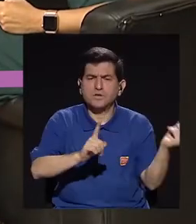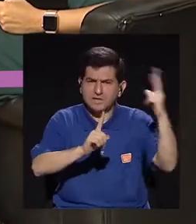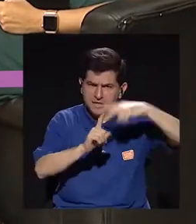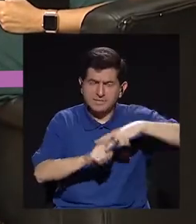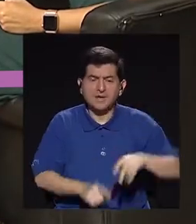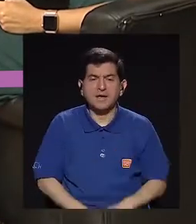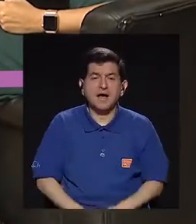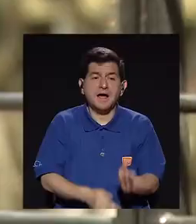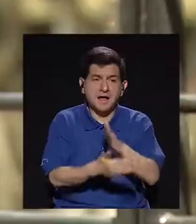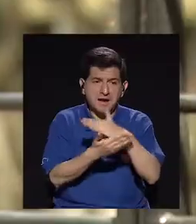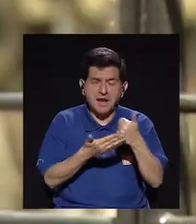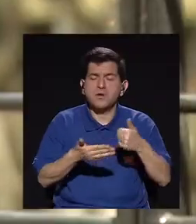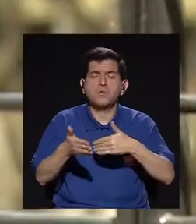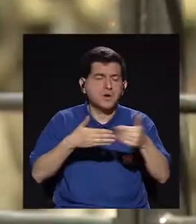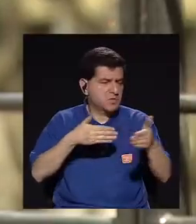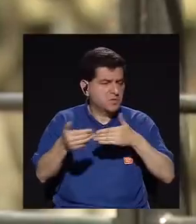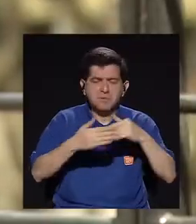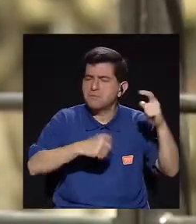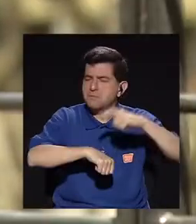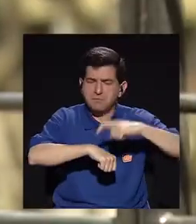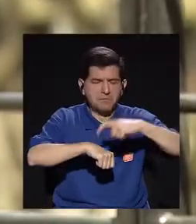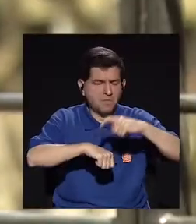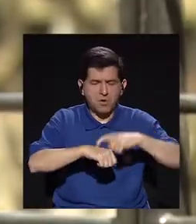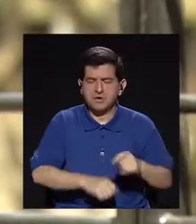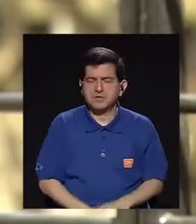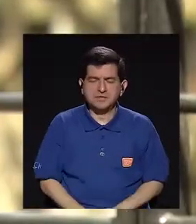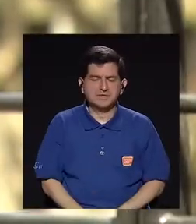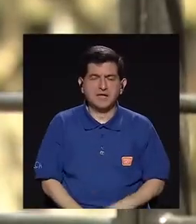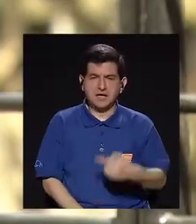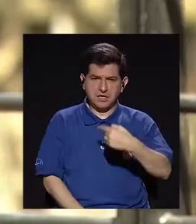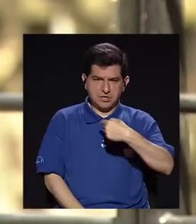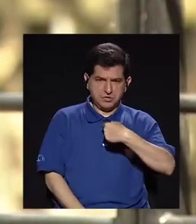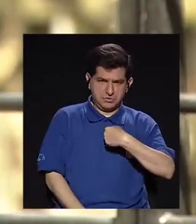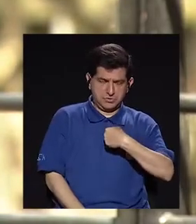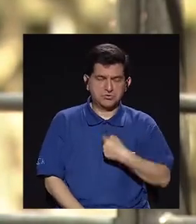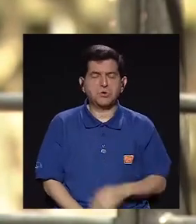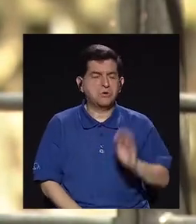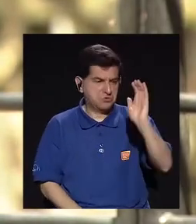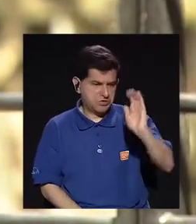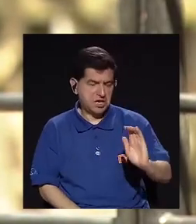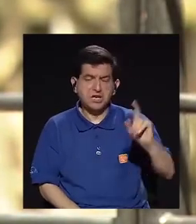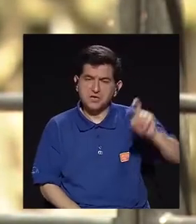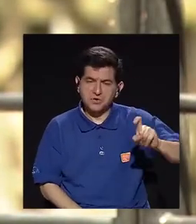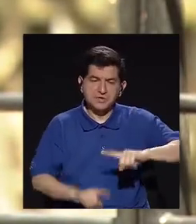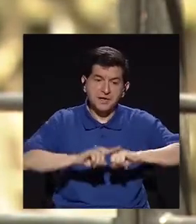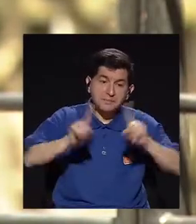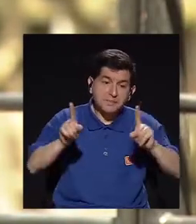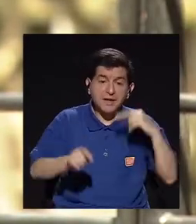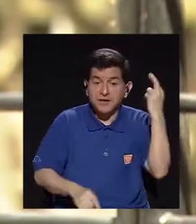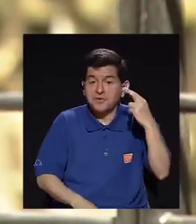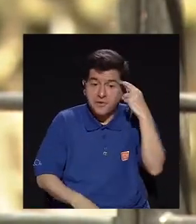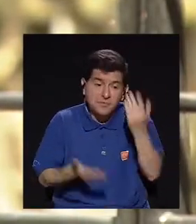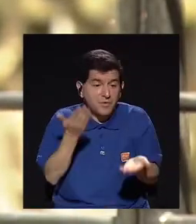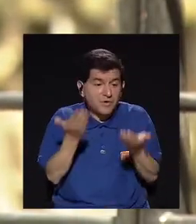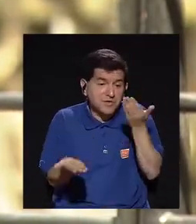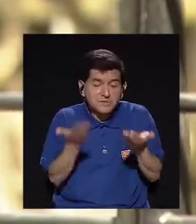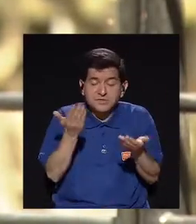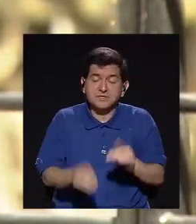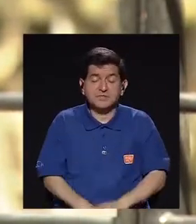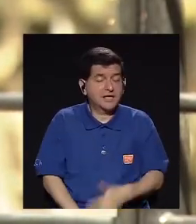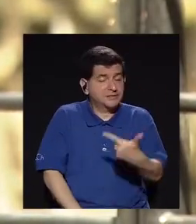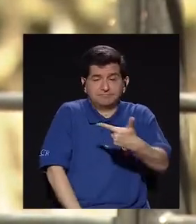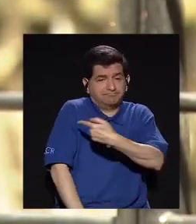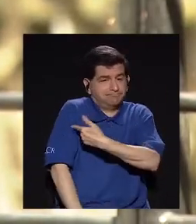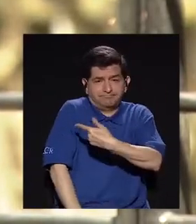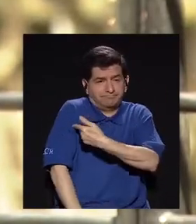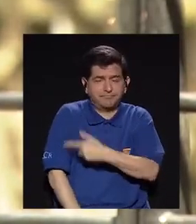que haber una en específico. Hay vacunas que se pueden poner en cualquier momento, independientemente de que me las tuvieron que haber puesto de niño, pero que por alguna razón no me la